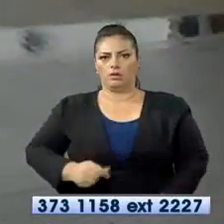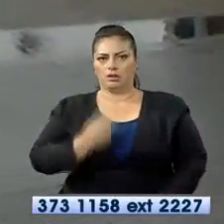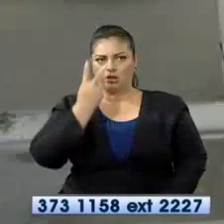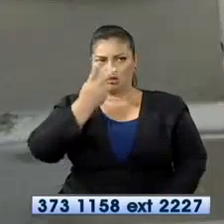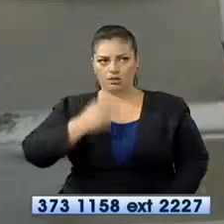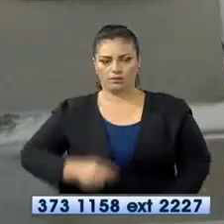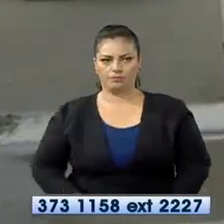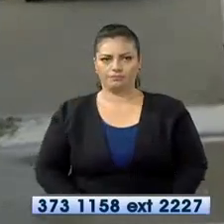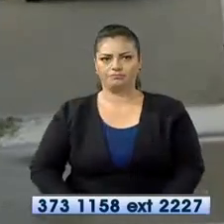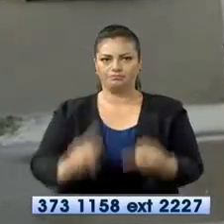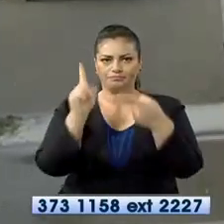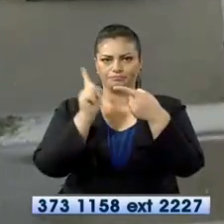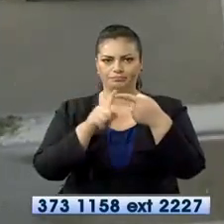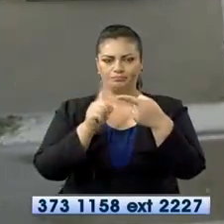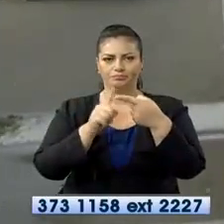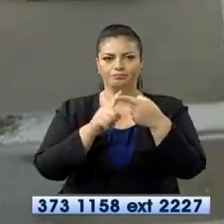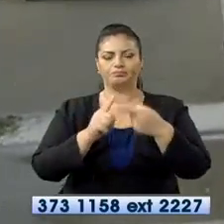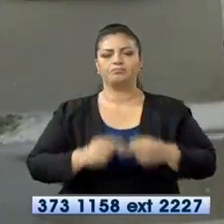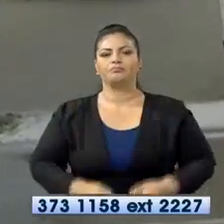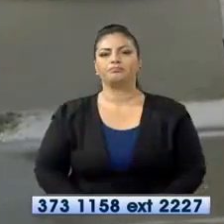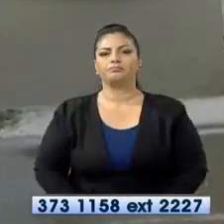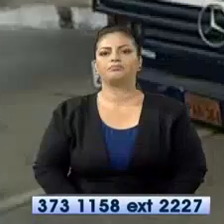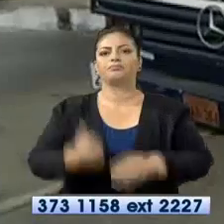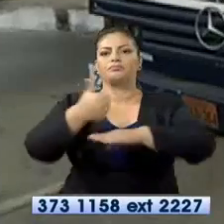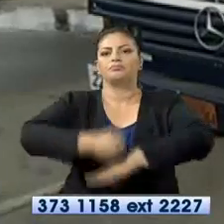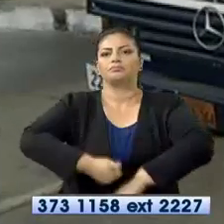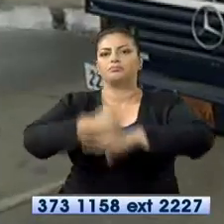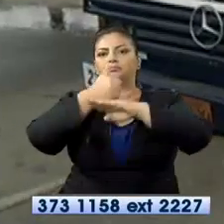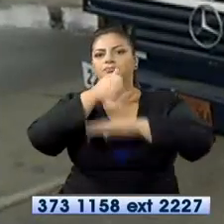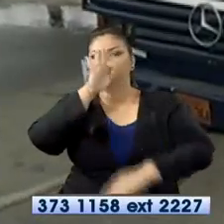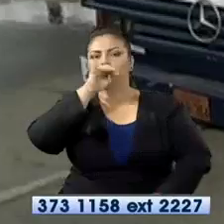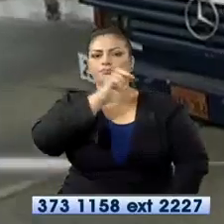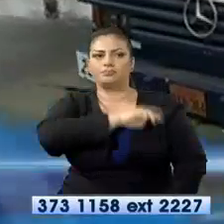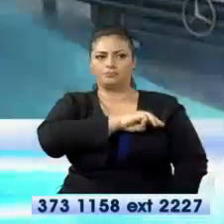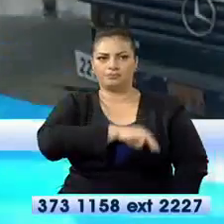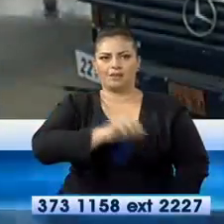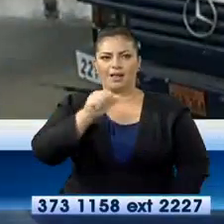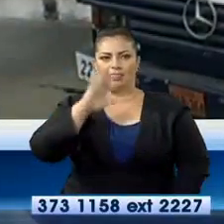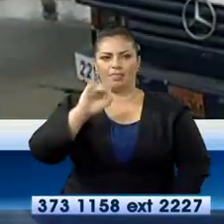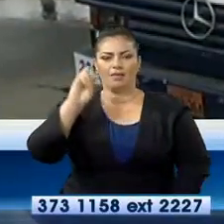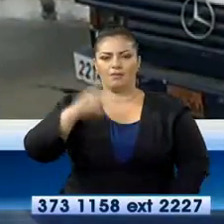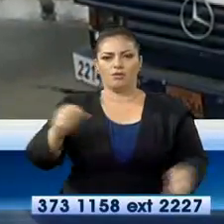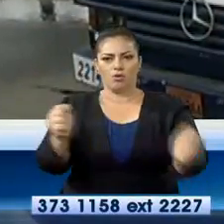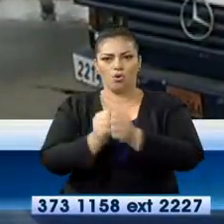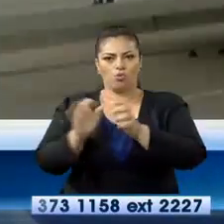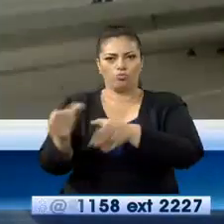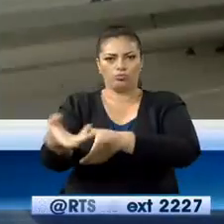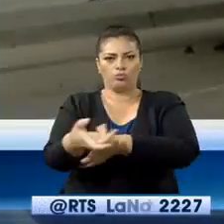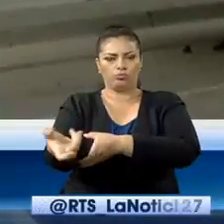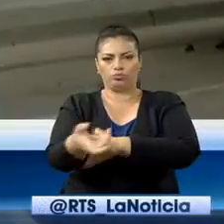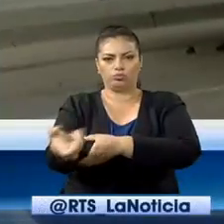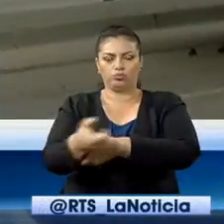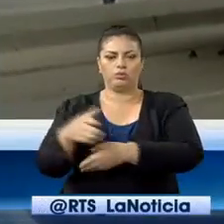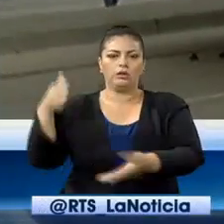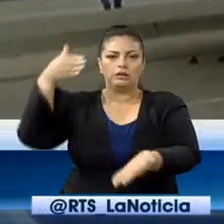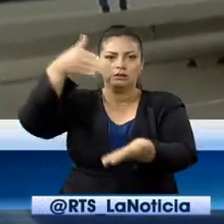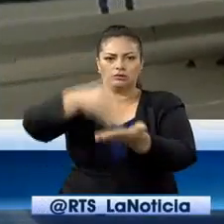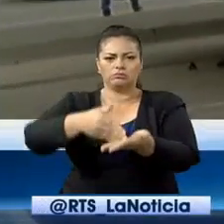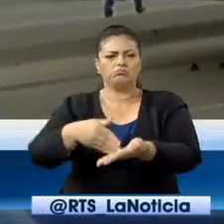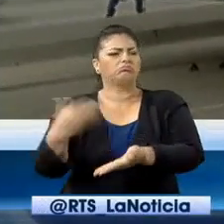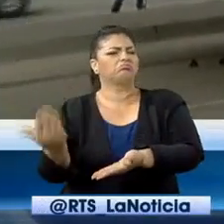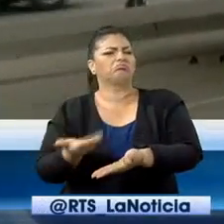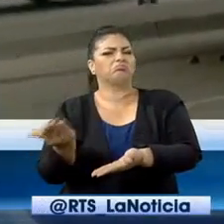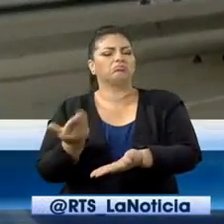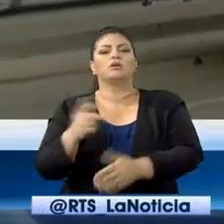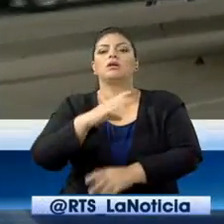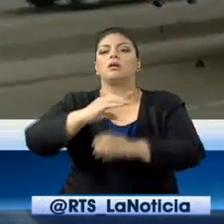La primera emergencia por la que fueron llamados los agentes de la ATM y del Cuerpo de Bomberos fue porque este autobús de transporte